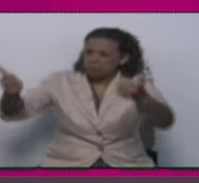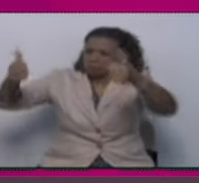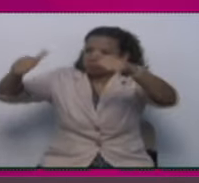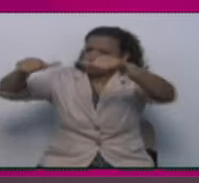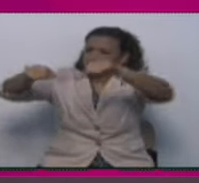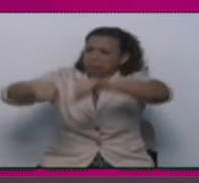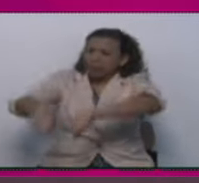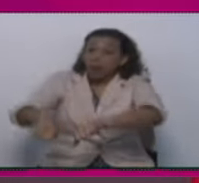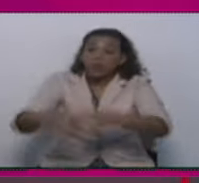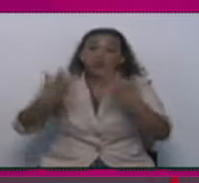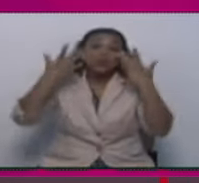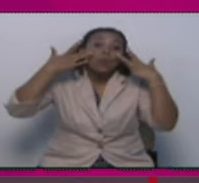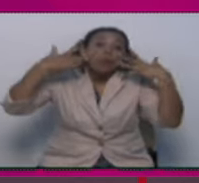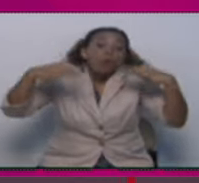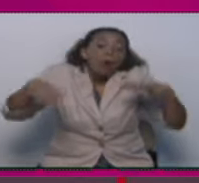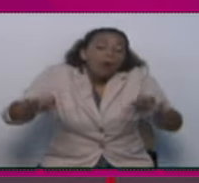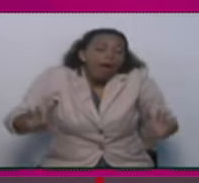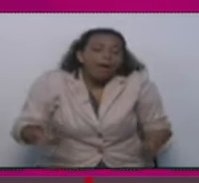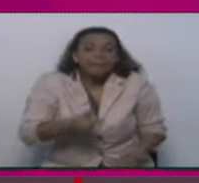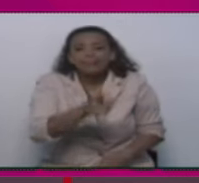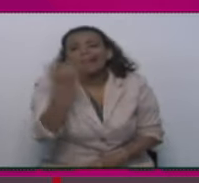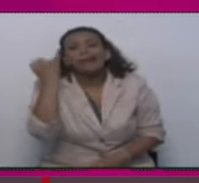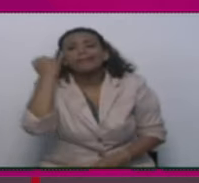con la excusa